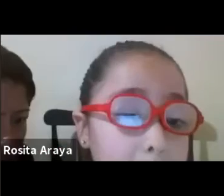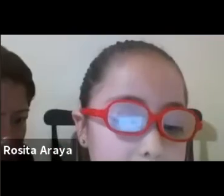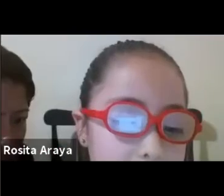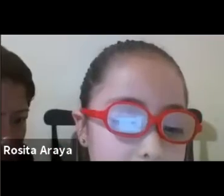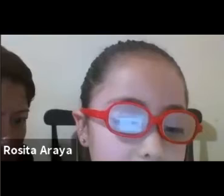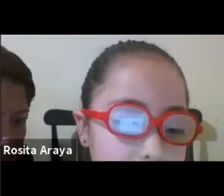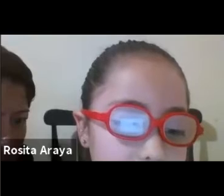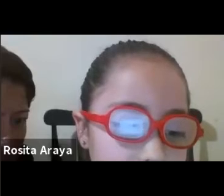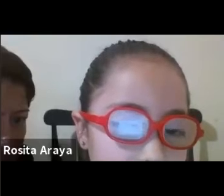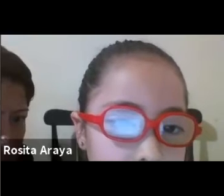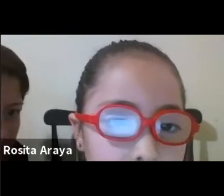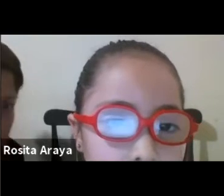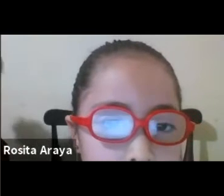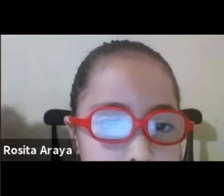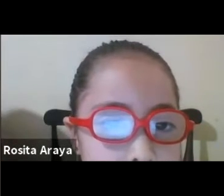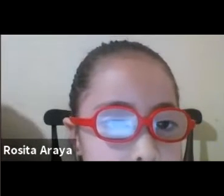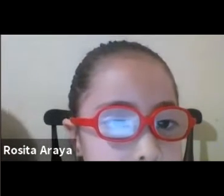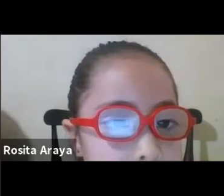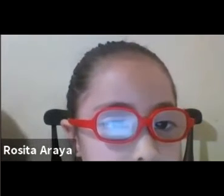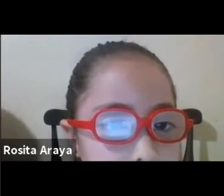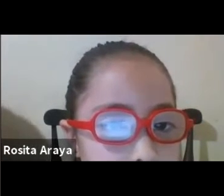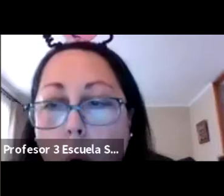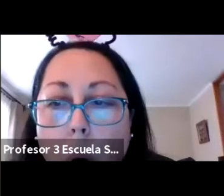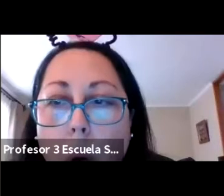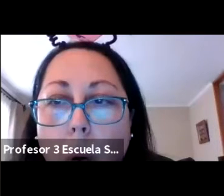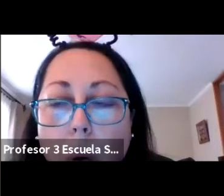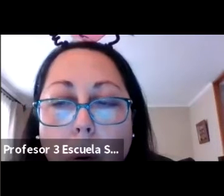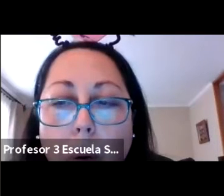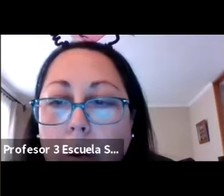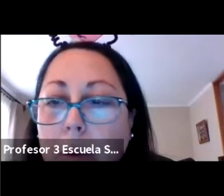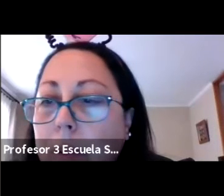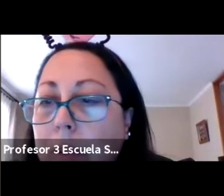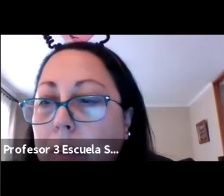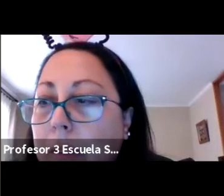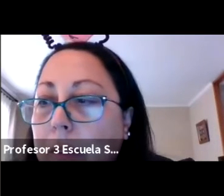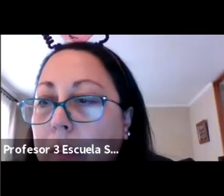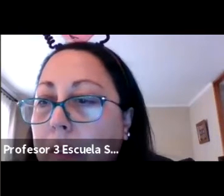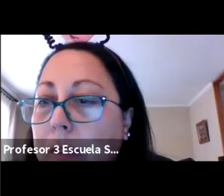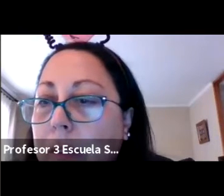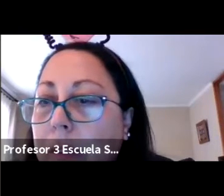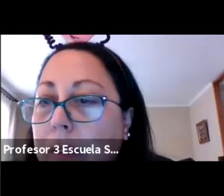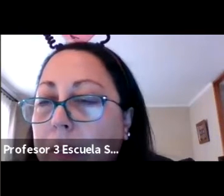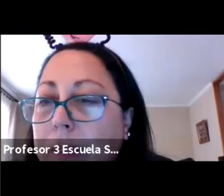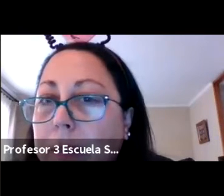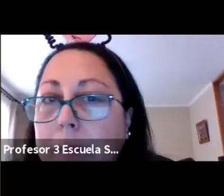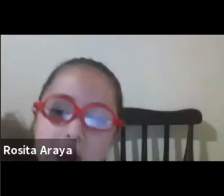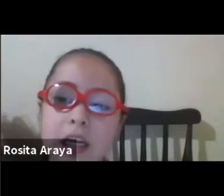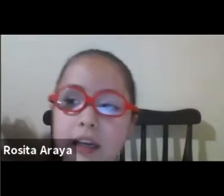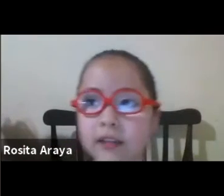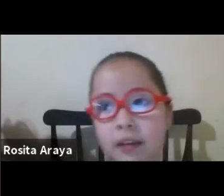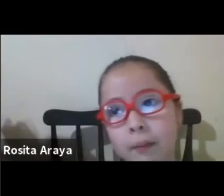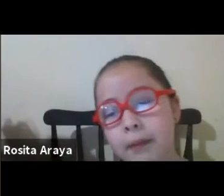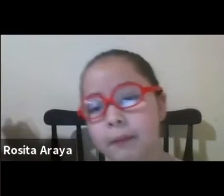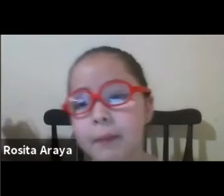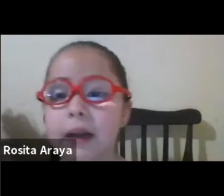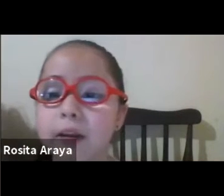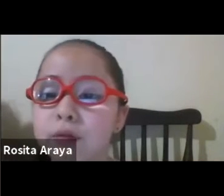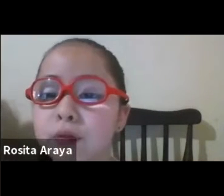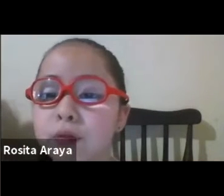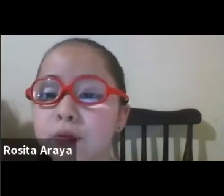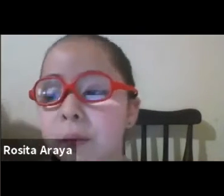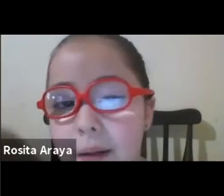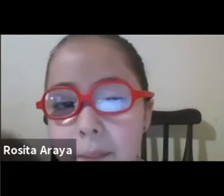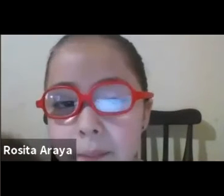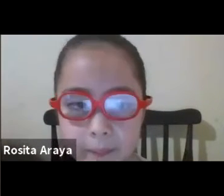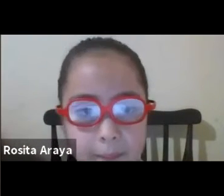Dime, Rosita, ¿qué le gusta comer a la princesa? ¡Oh! Lo pocho que les prepara